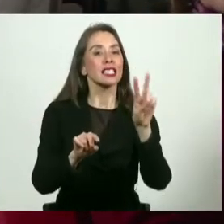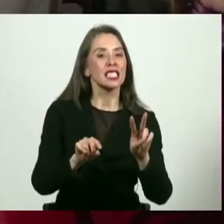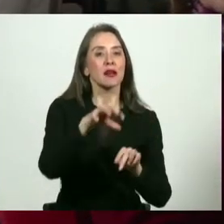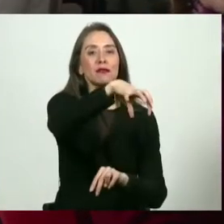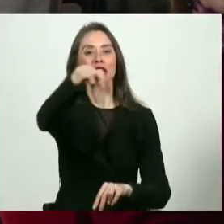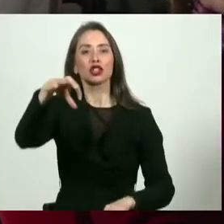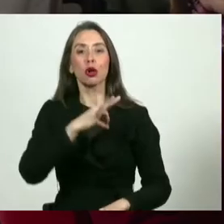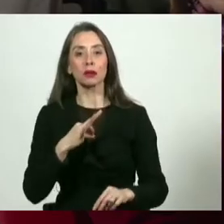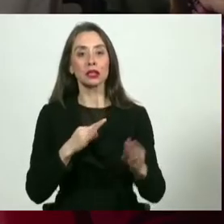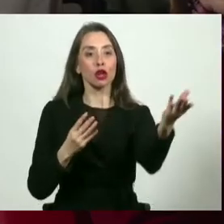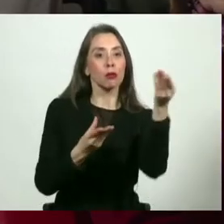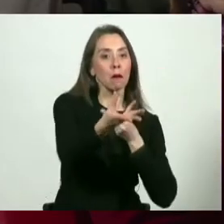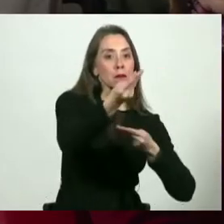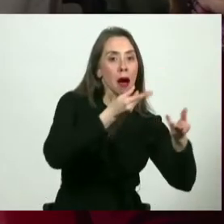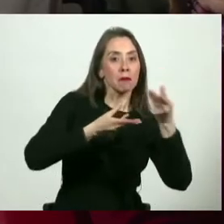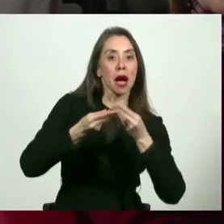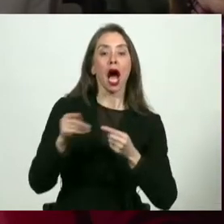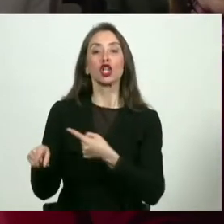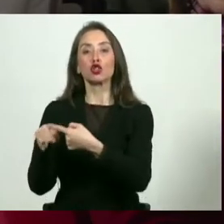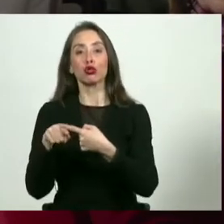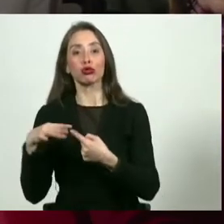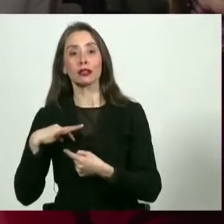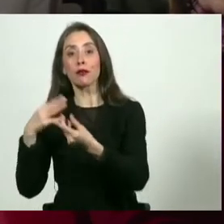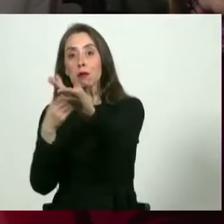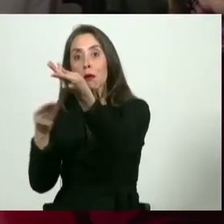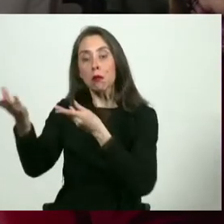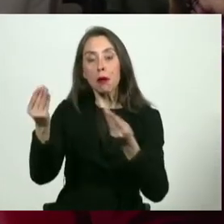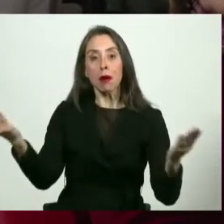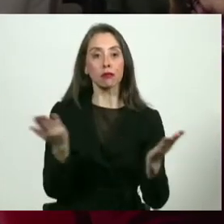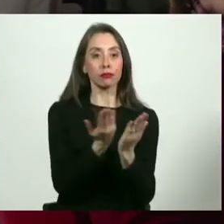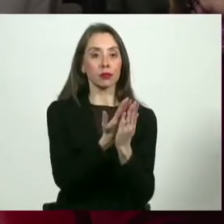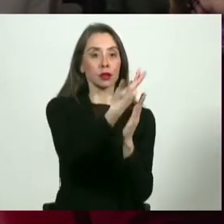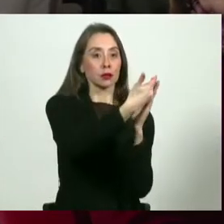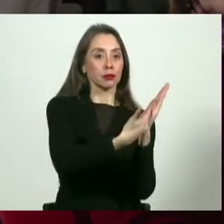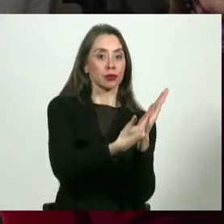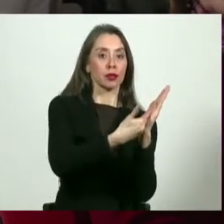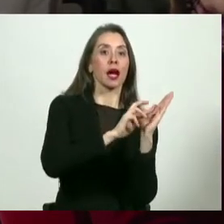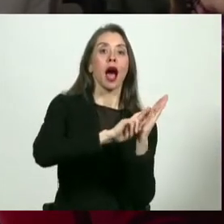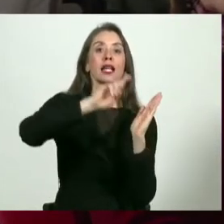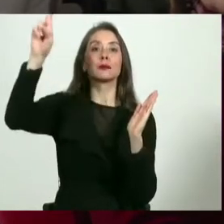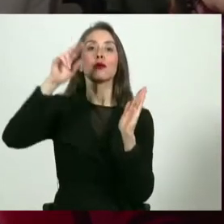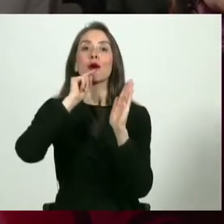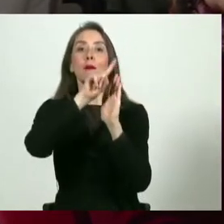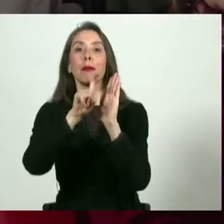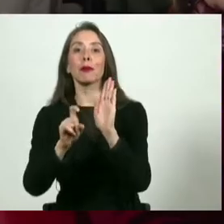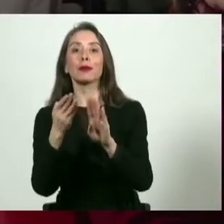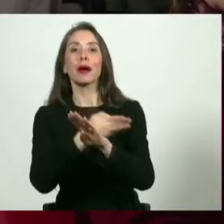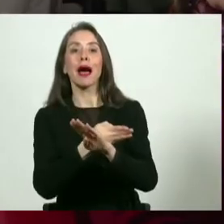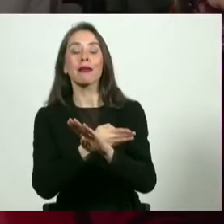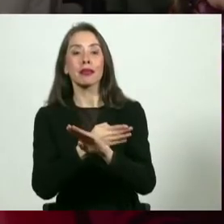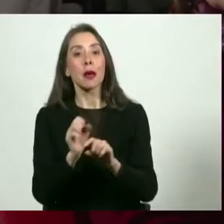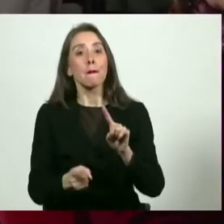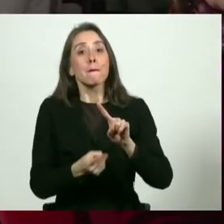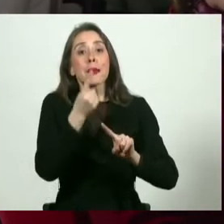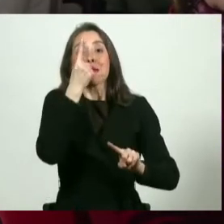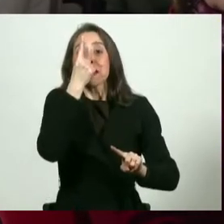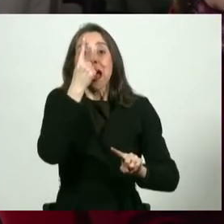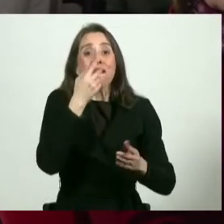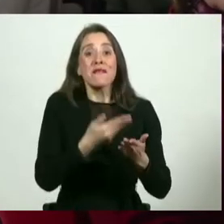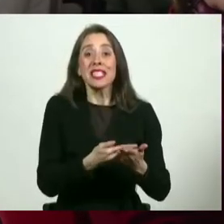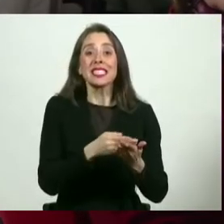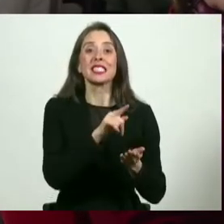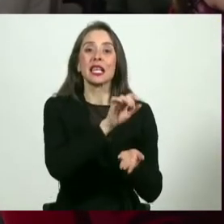ministerios y los que nos brindó la sociedad civil, se remitieron la lista de cuestiones previas. Era también primera vez en que el Estado remitía un